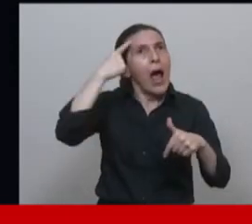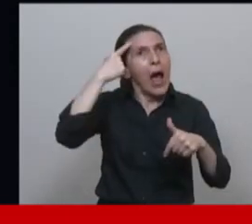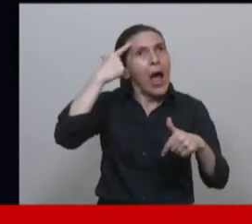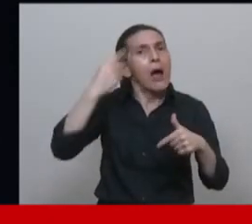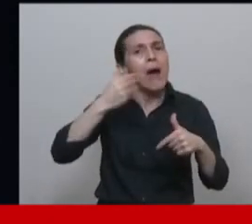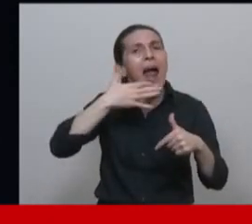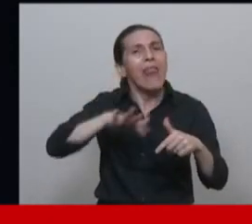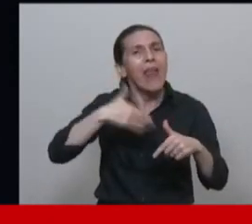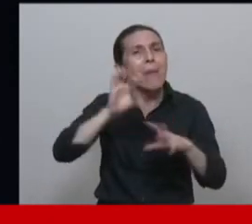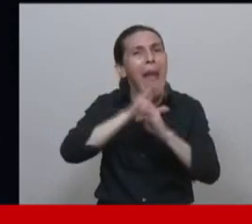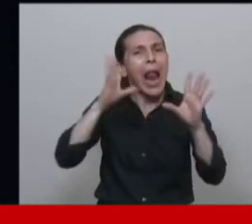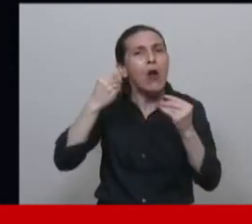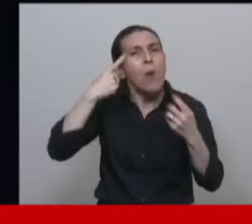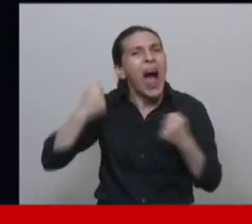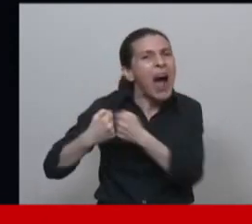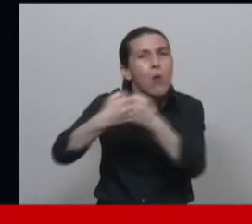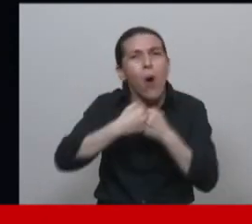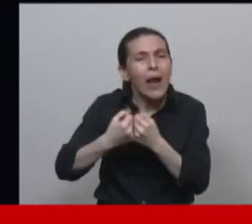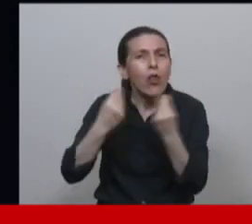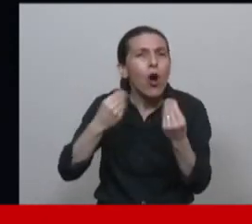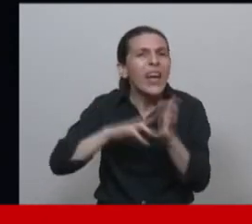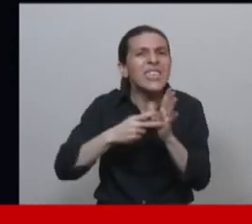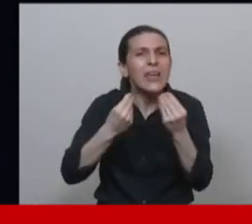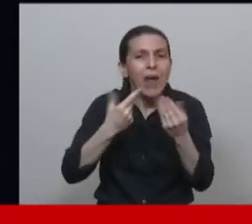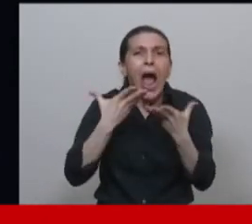qué implica para Argentina, qué implica para su gente,